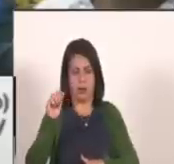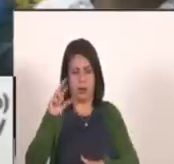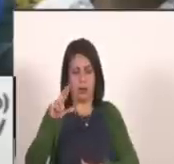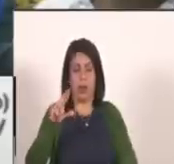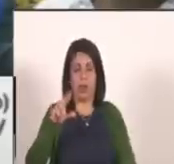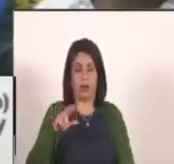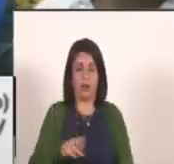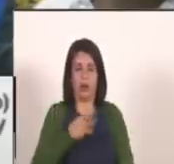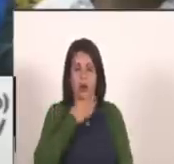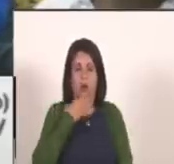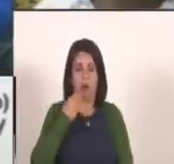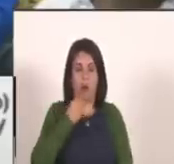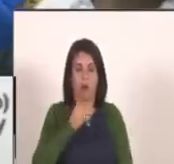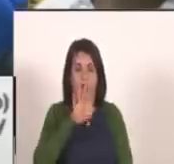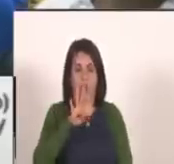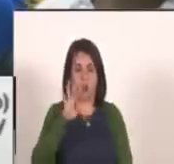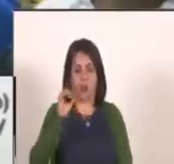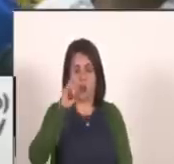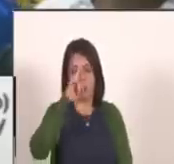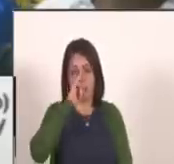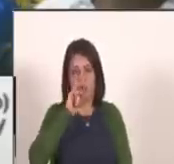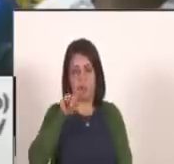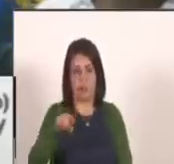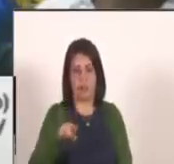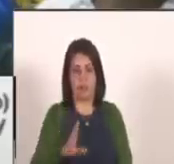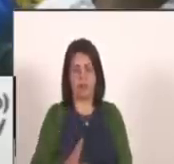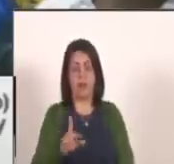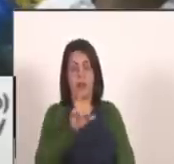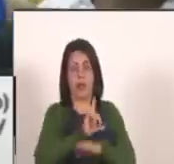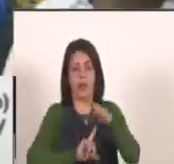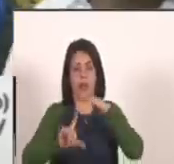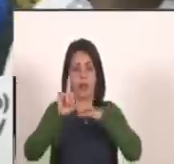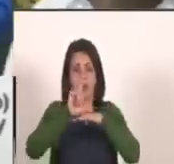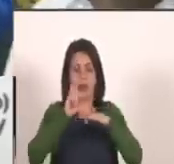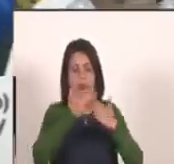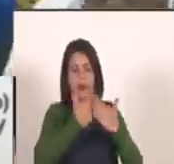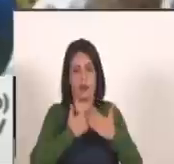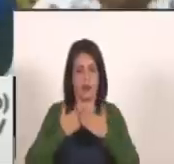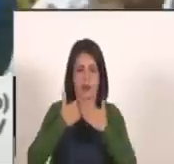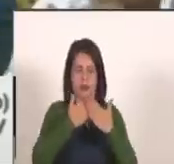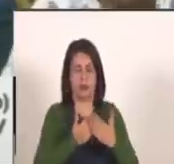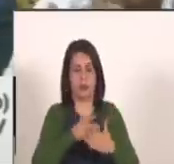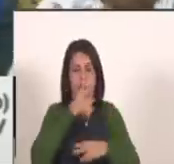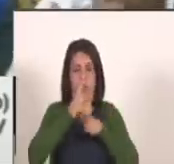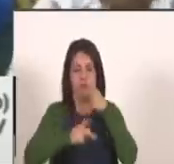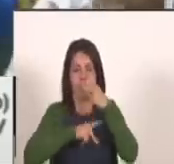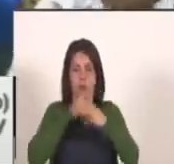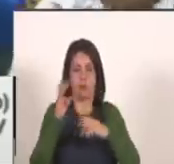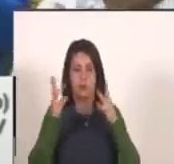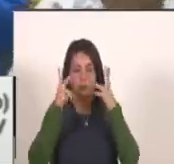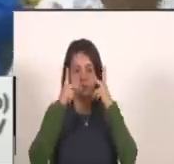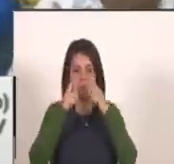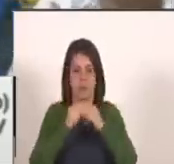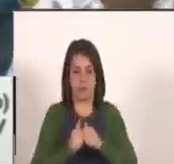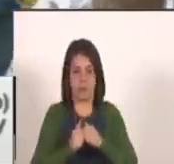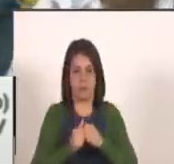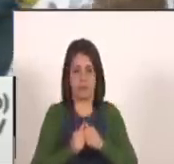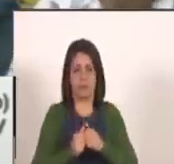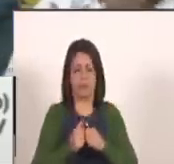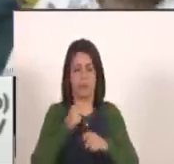Palencia, joven de 40 años, licenciado en estudios políticos